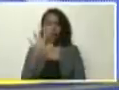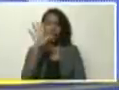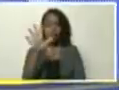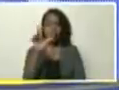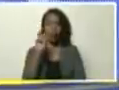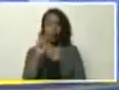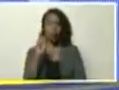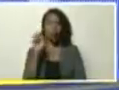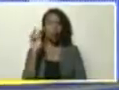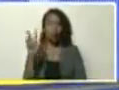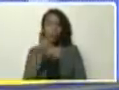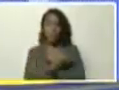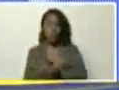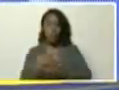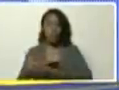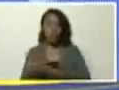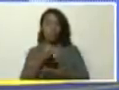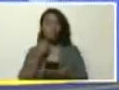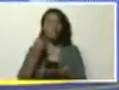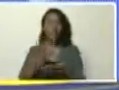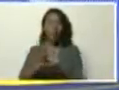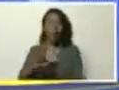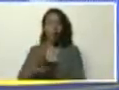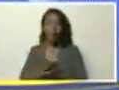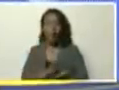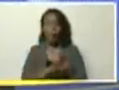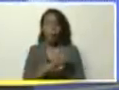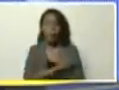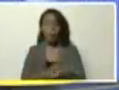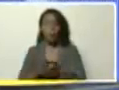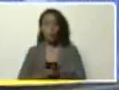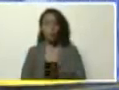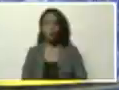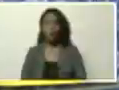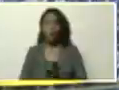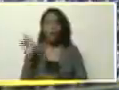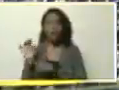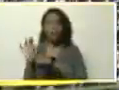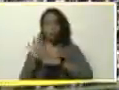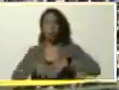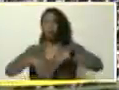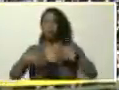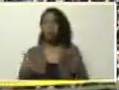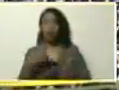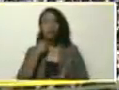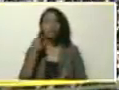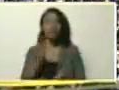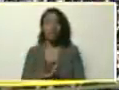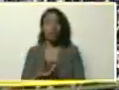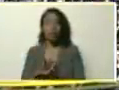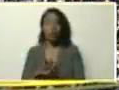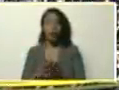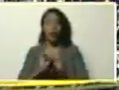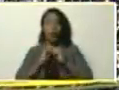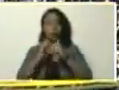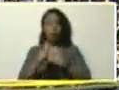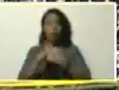5.2 millones de fallecidos. Esto representa que han muerto desde que apareció la